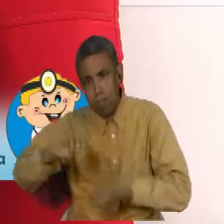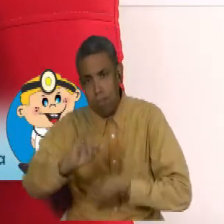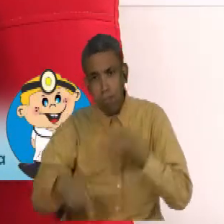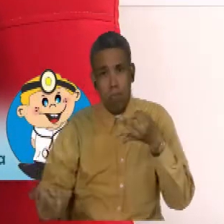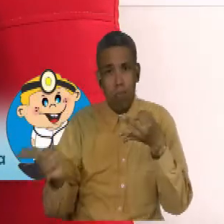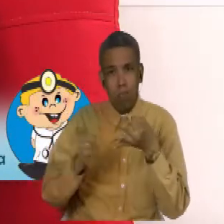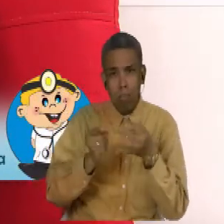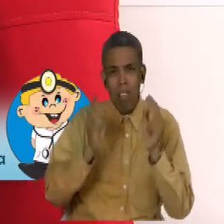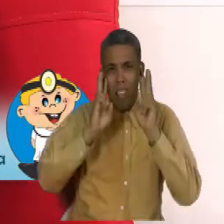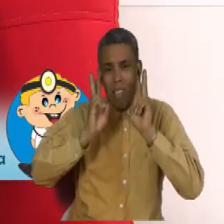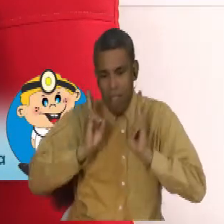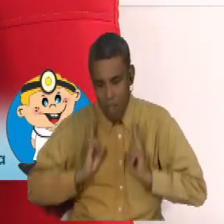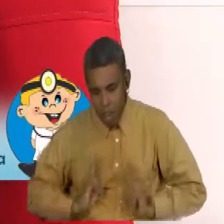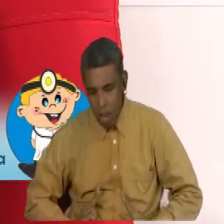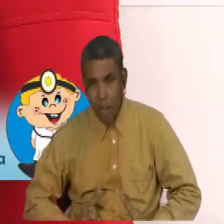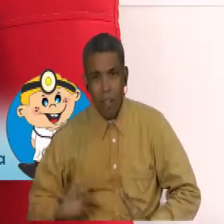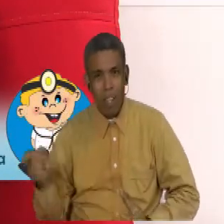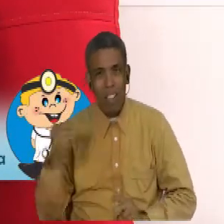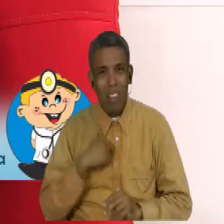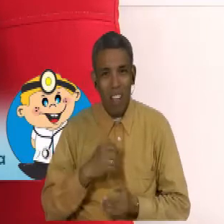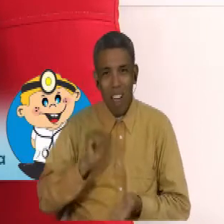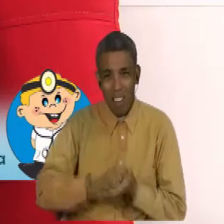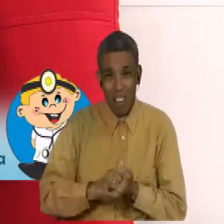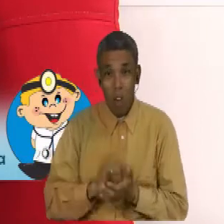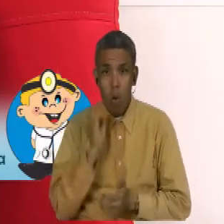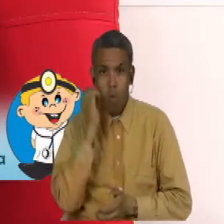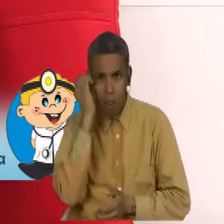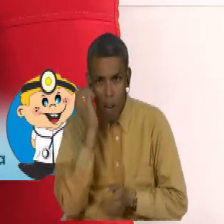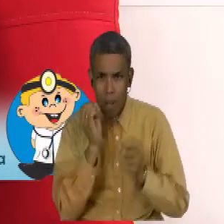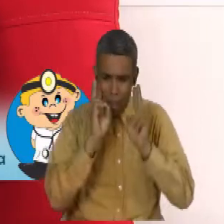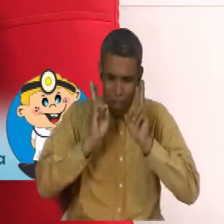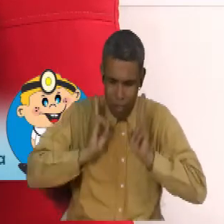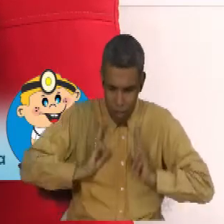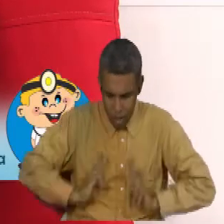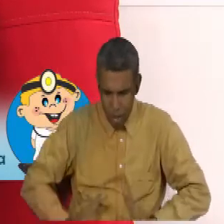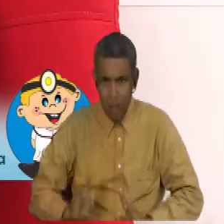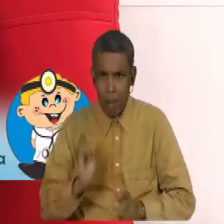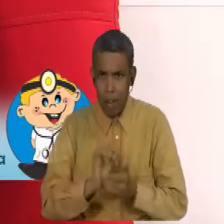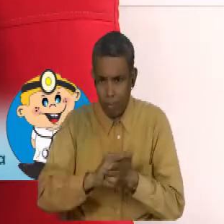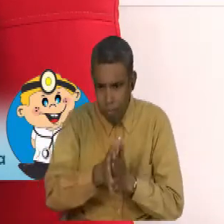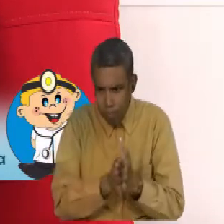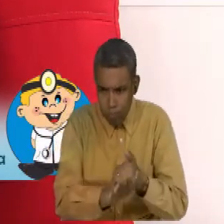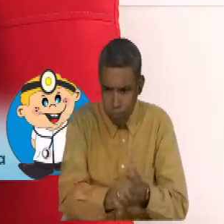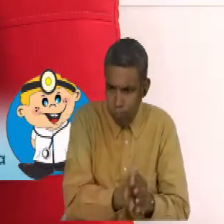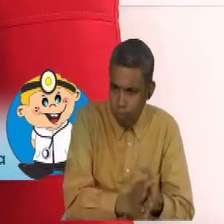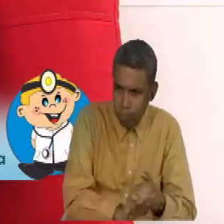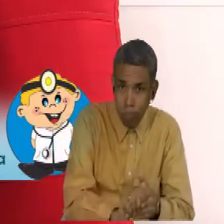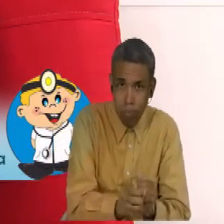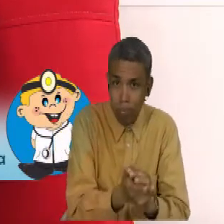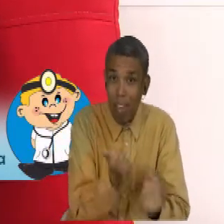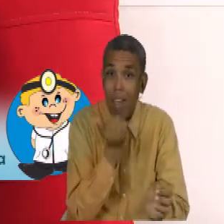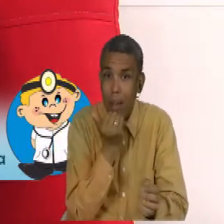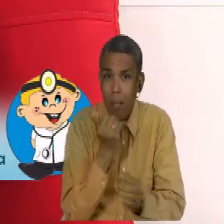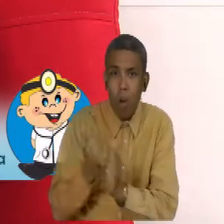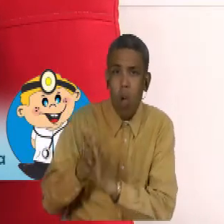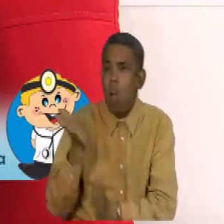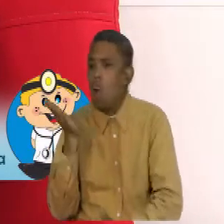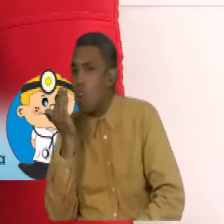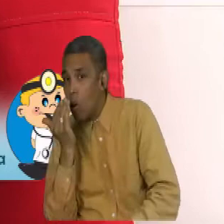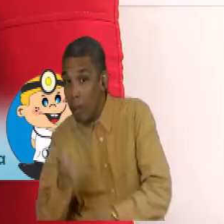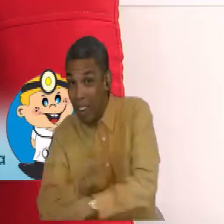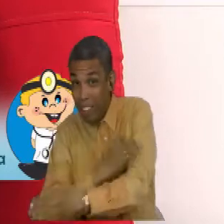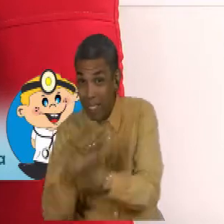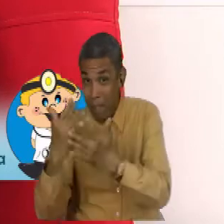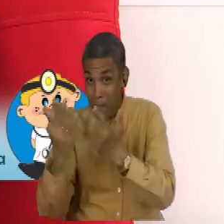de los hábitos saludables. Y eso nos va a permitir, si creamos hábitos saludables buenos, lo más probable es que vamos a